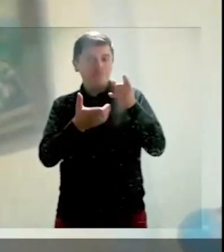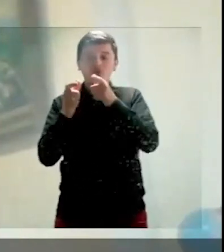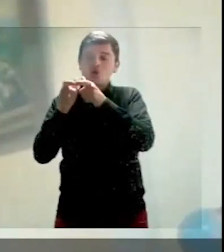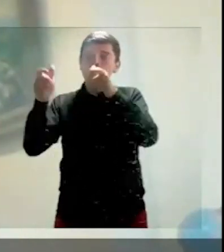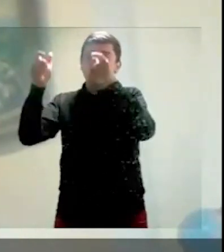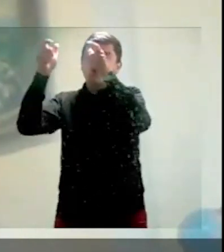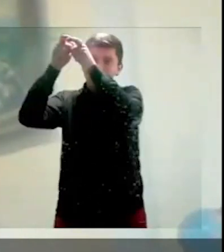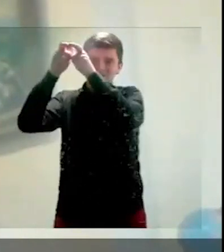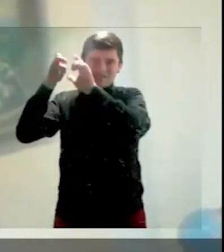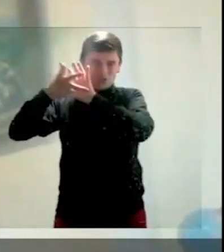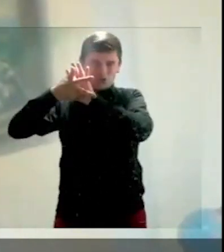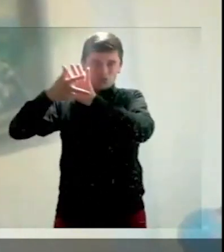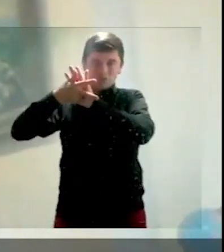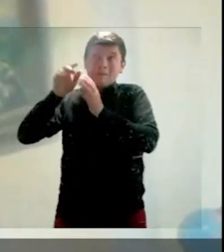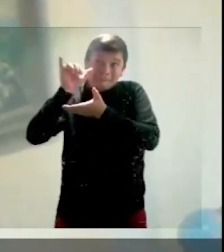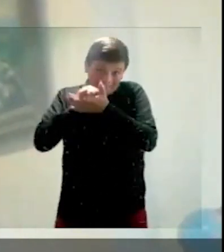¿no?